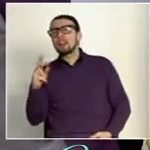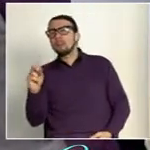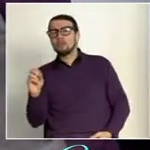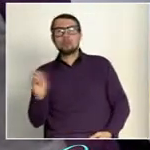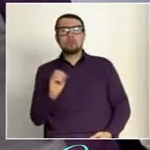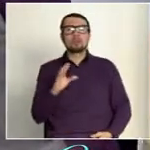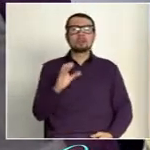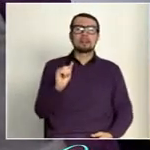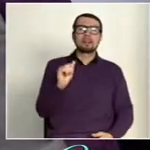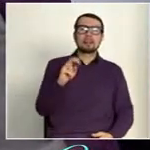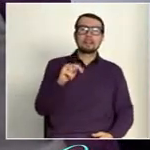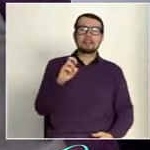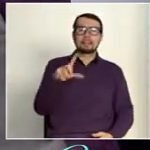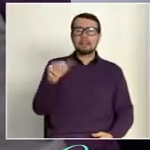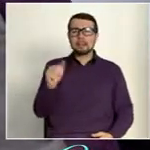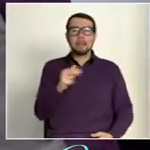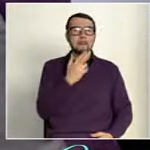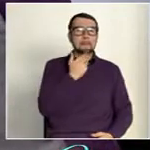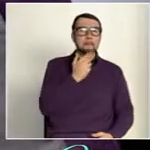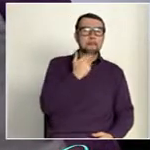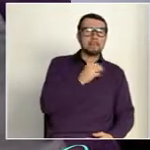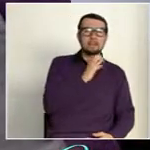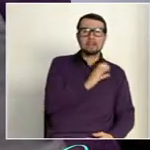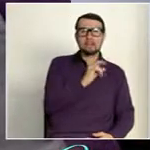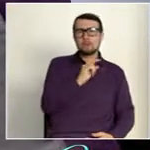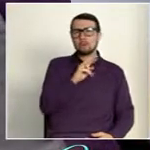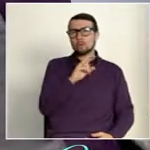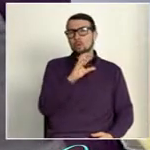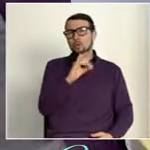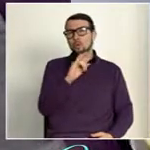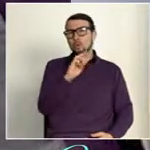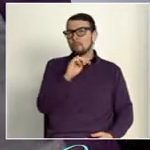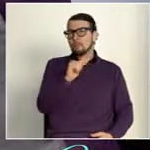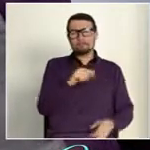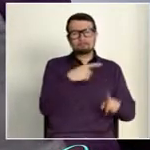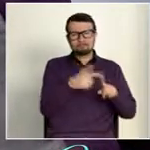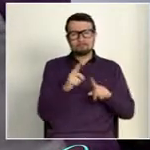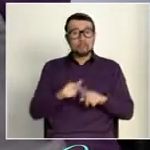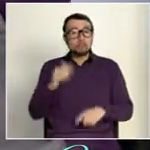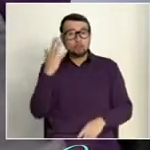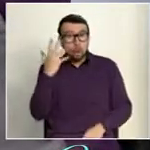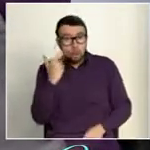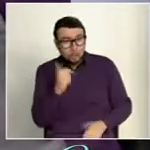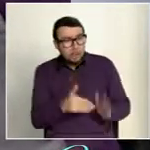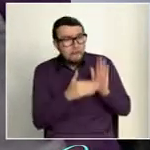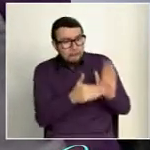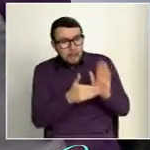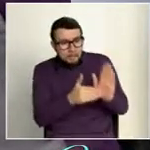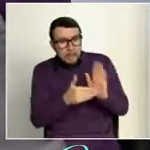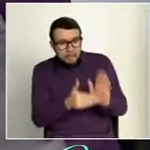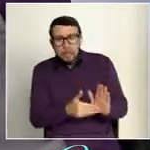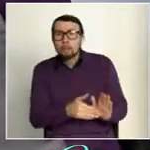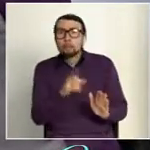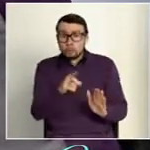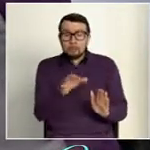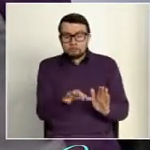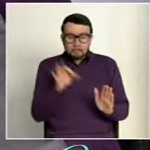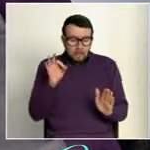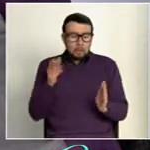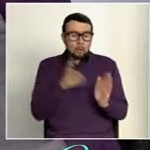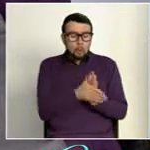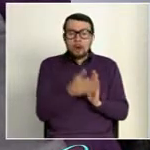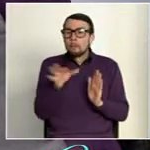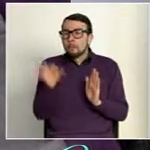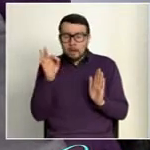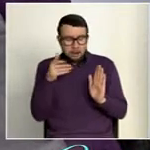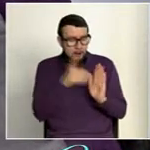el polen, la miel, la cúrcuma, el jengibre, todos los días salen artículos para que ustedes puedan tener este coleccionable que